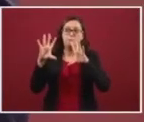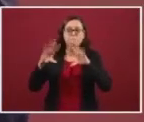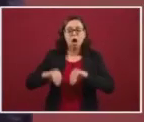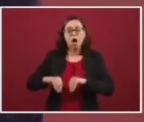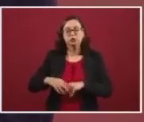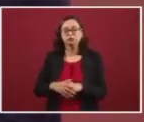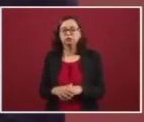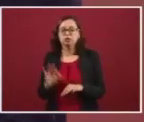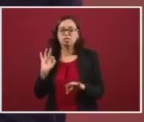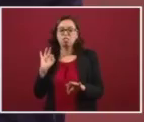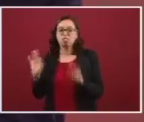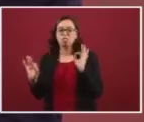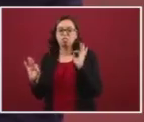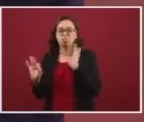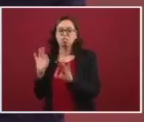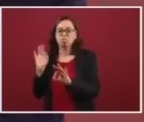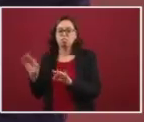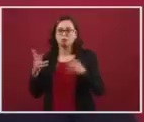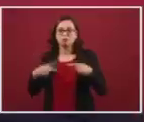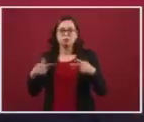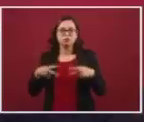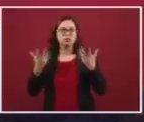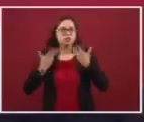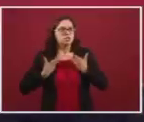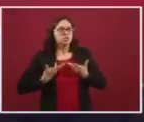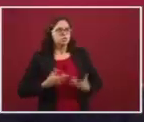y a entregar los contratos. Entonces, ahora